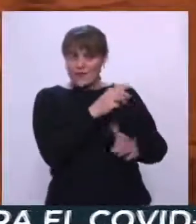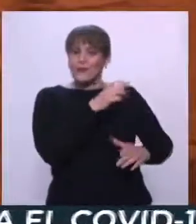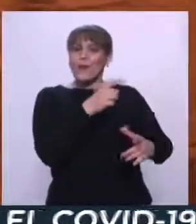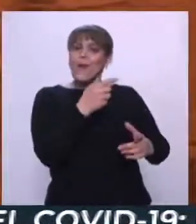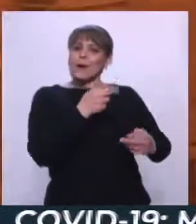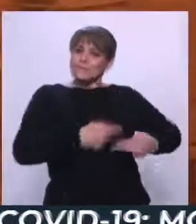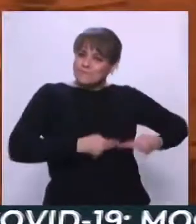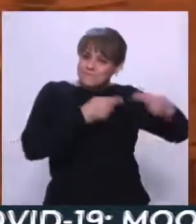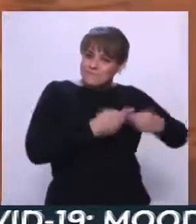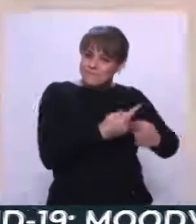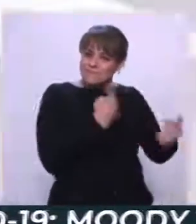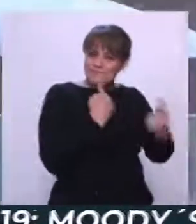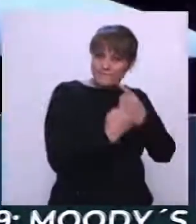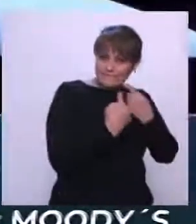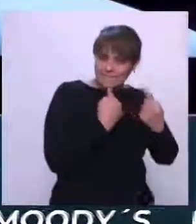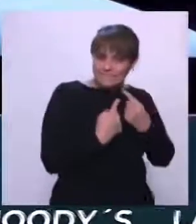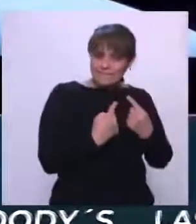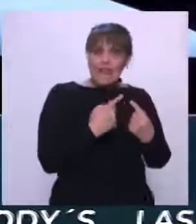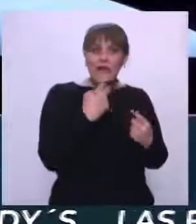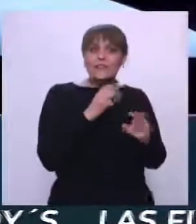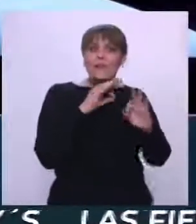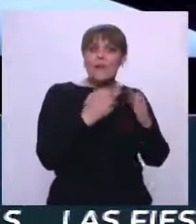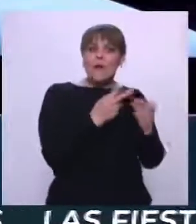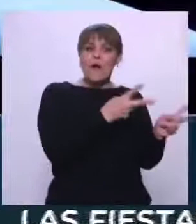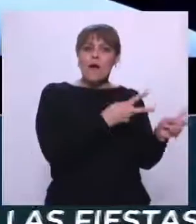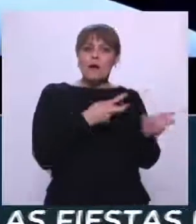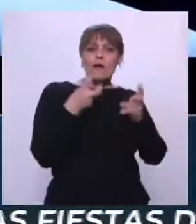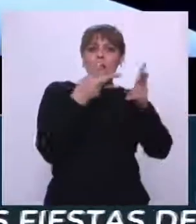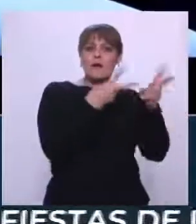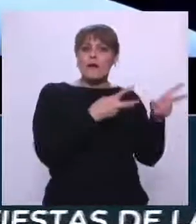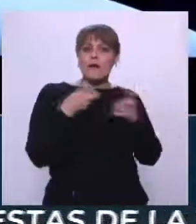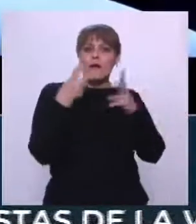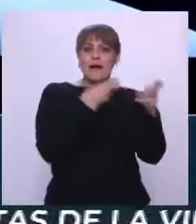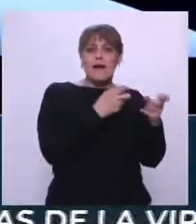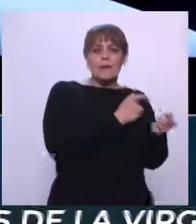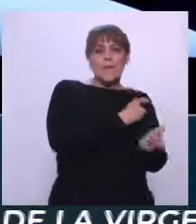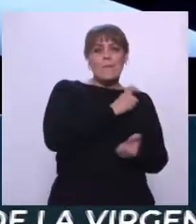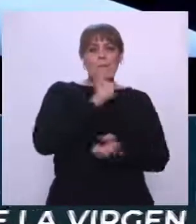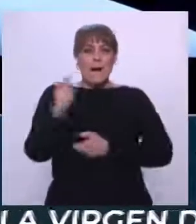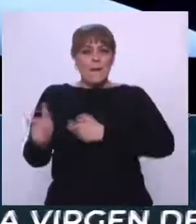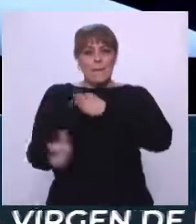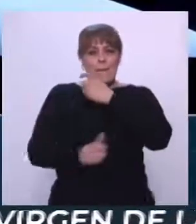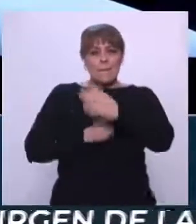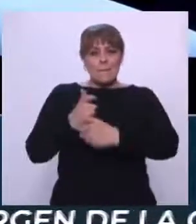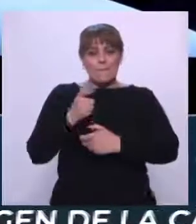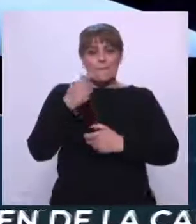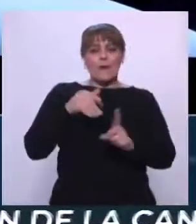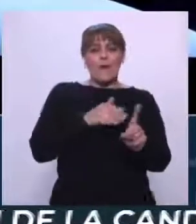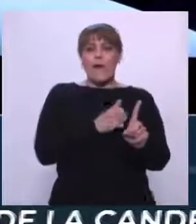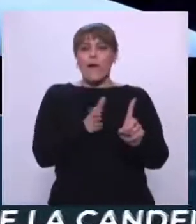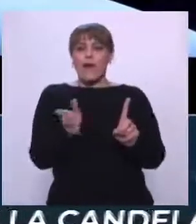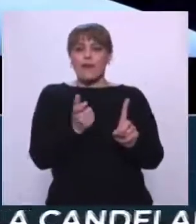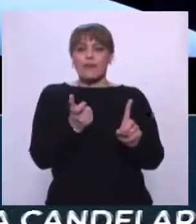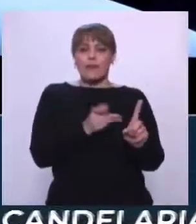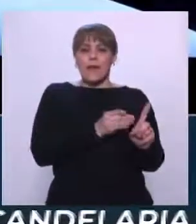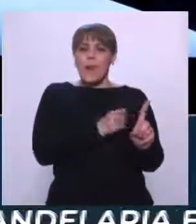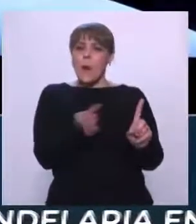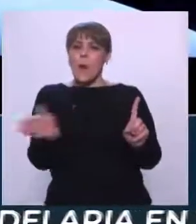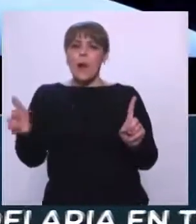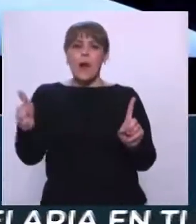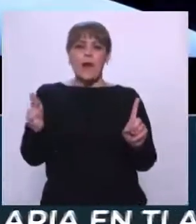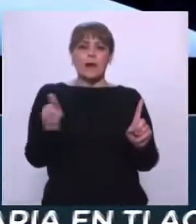planeando, el saqueo, la manera en la que podían pagar los favores y los desvíos y los